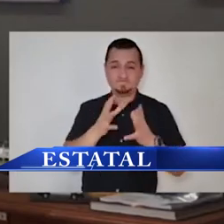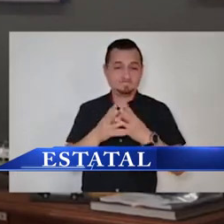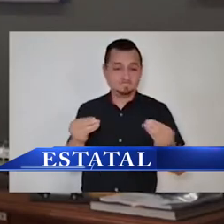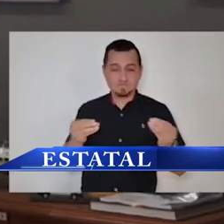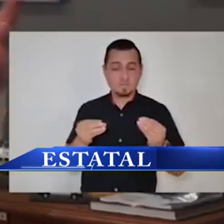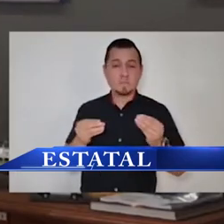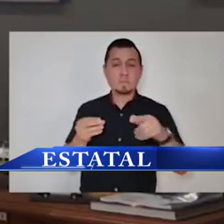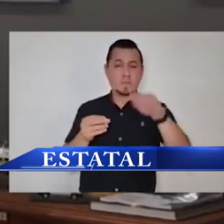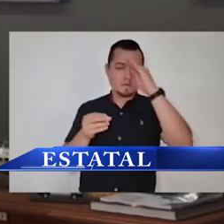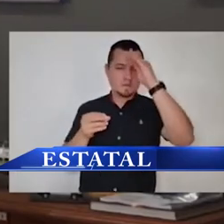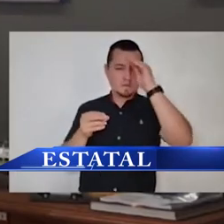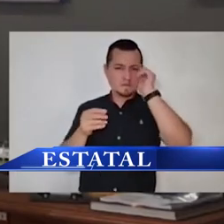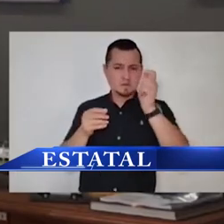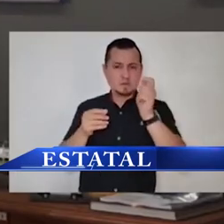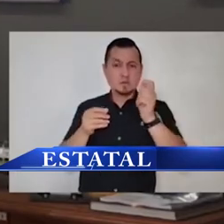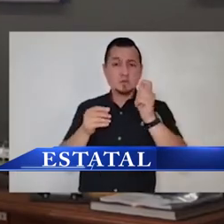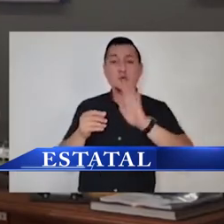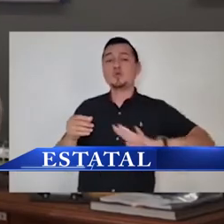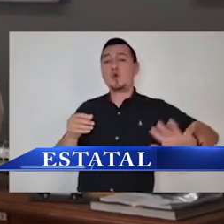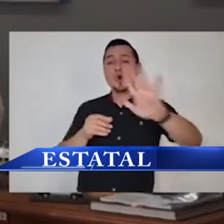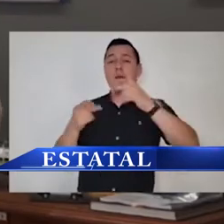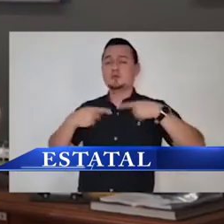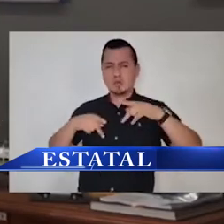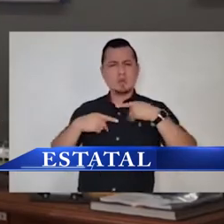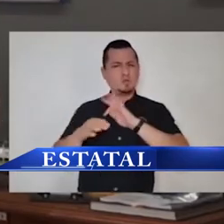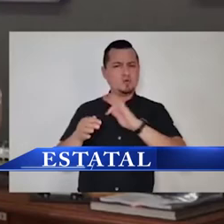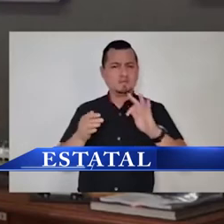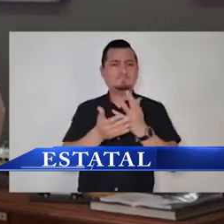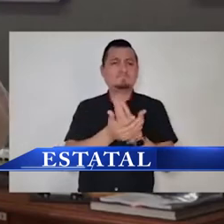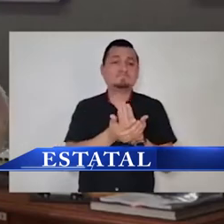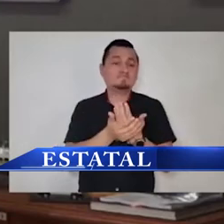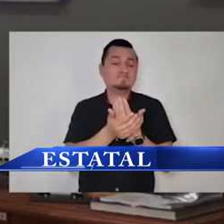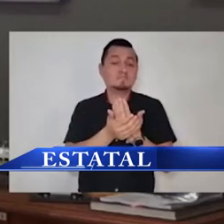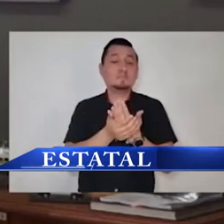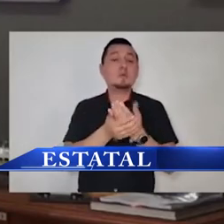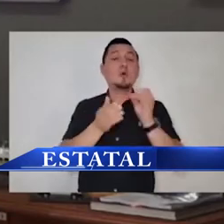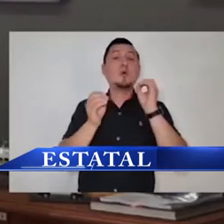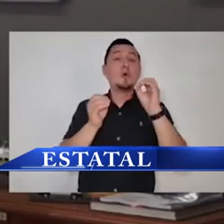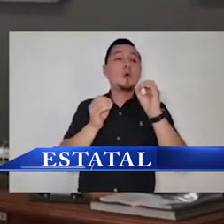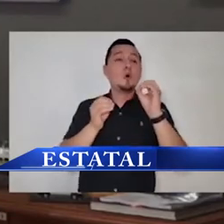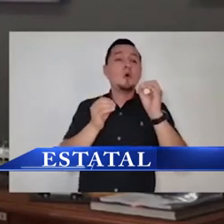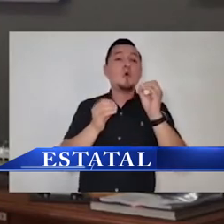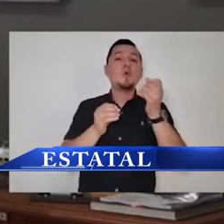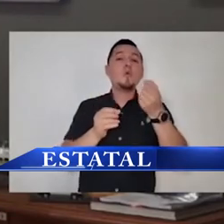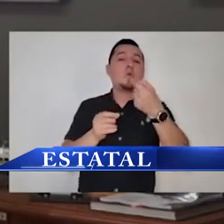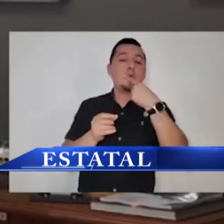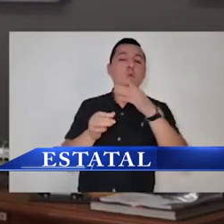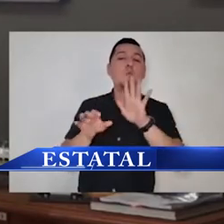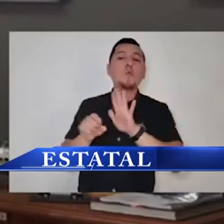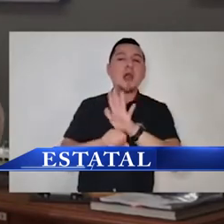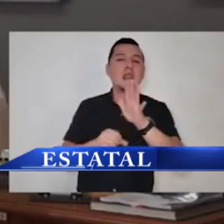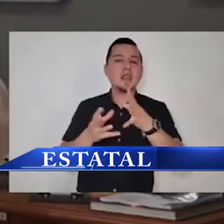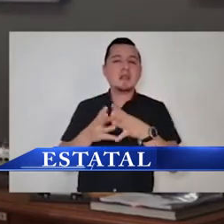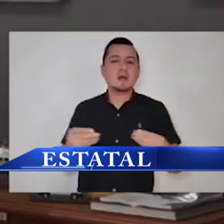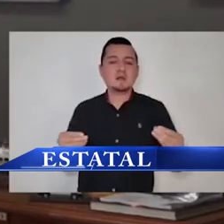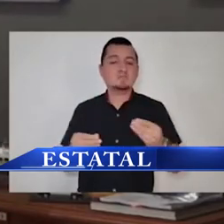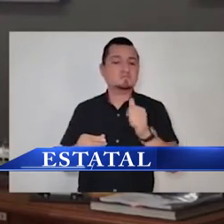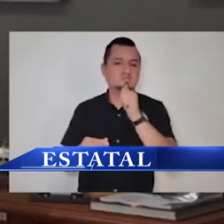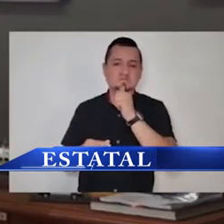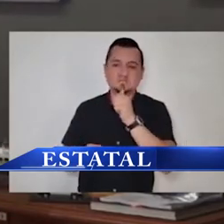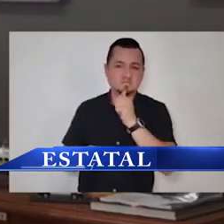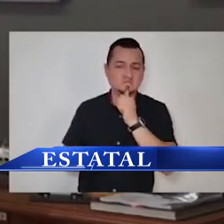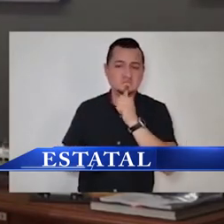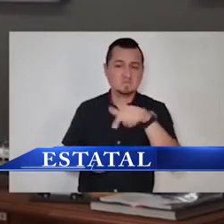puede aplicarse a la población general, y todavía hoy no tenemos tratamiento específico efectivo en todos los